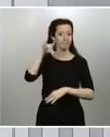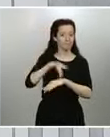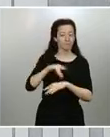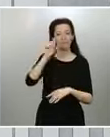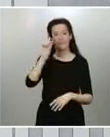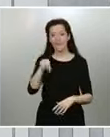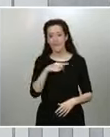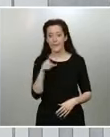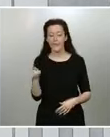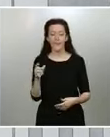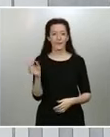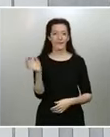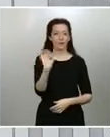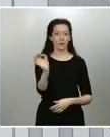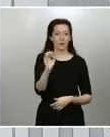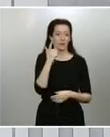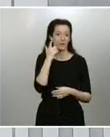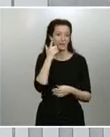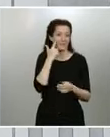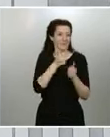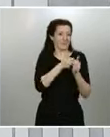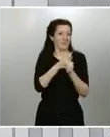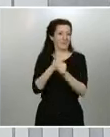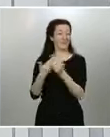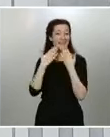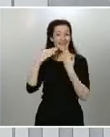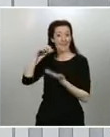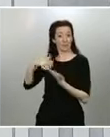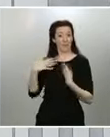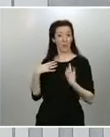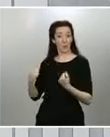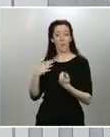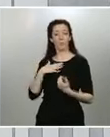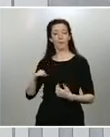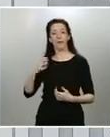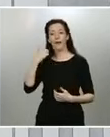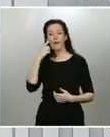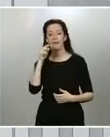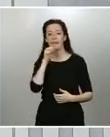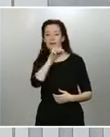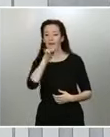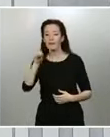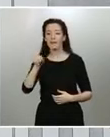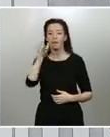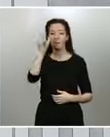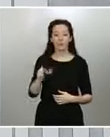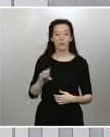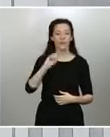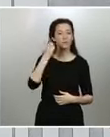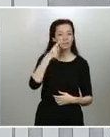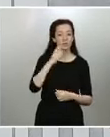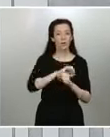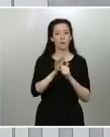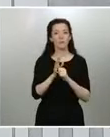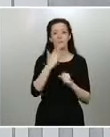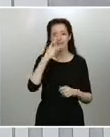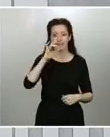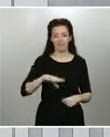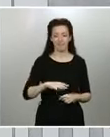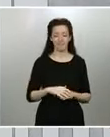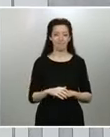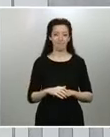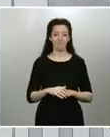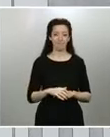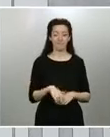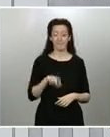a través de los centros de salud de aquellas personas que hayan sido que hayan sido a diagnosticar positivamente ahora falta también por tanto reforzar insisto